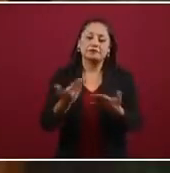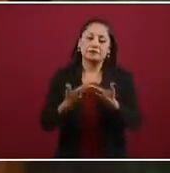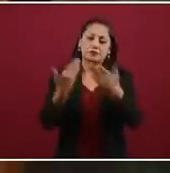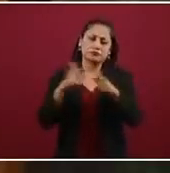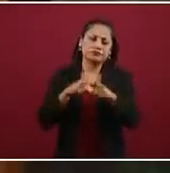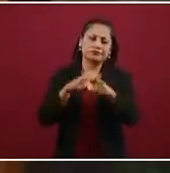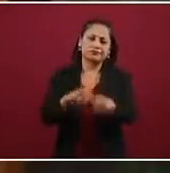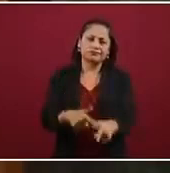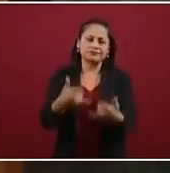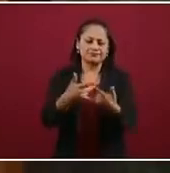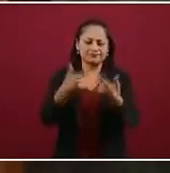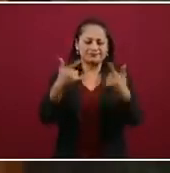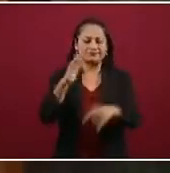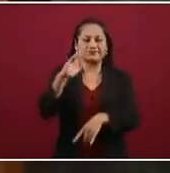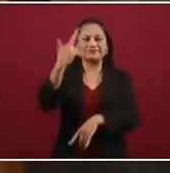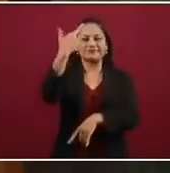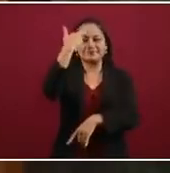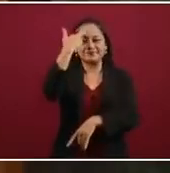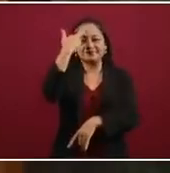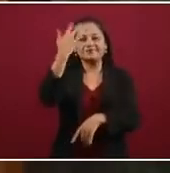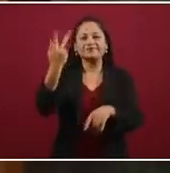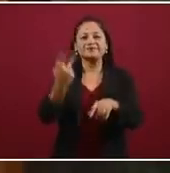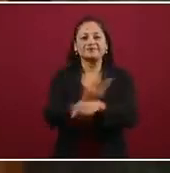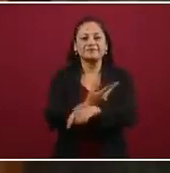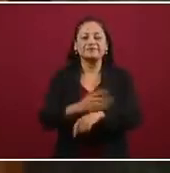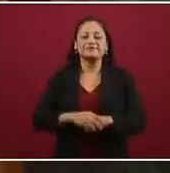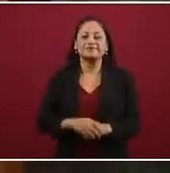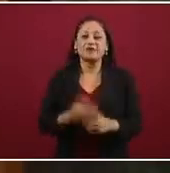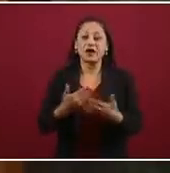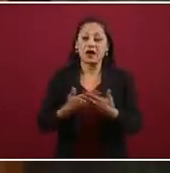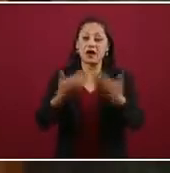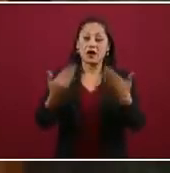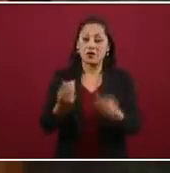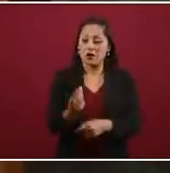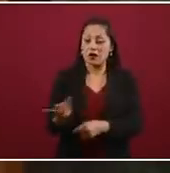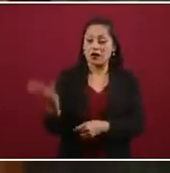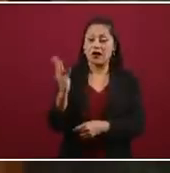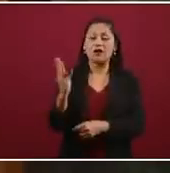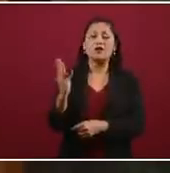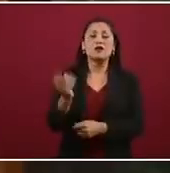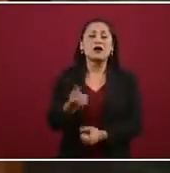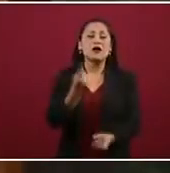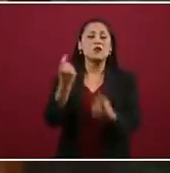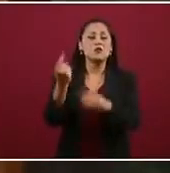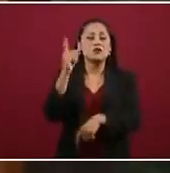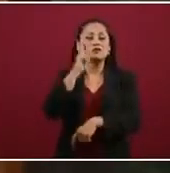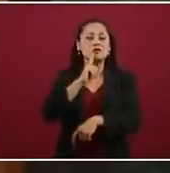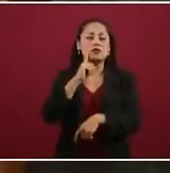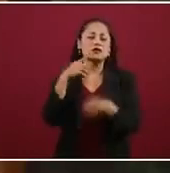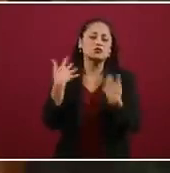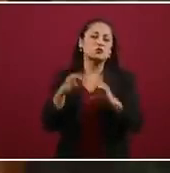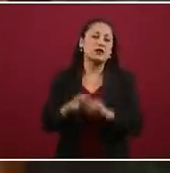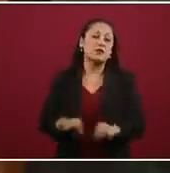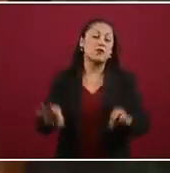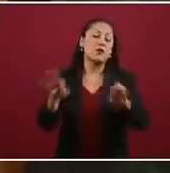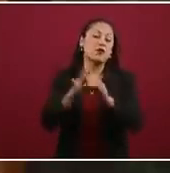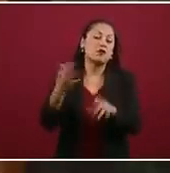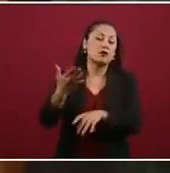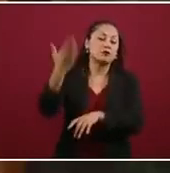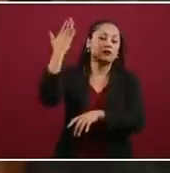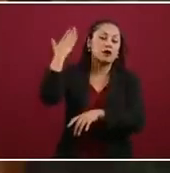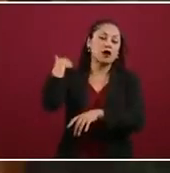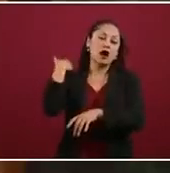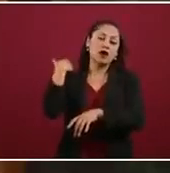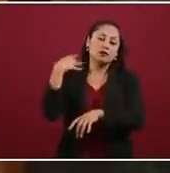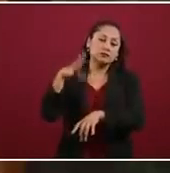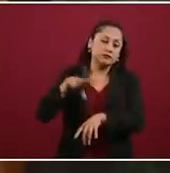histórico. Recordemos a algunas de las mujeres que fueron indispensables para mantener viva la lucha